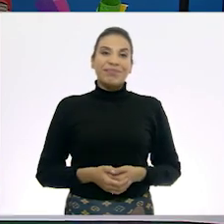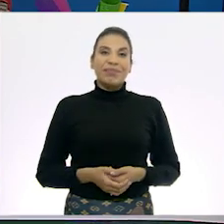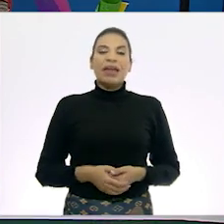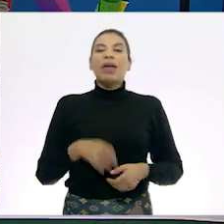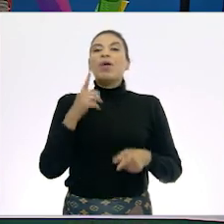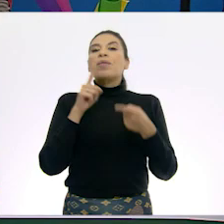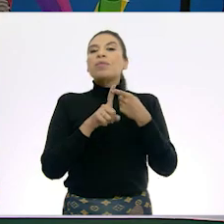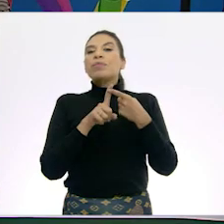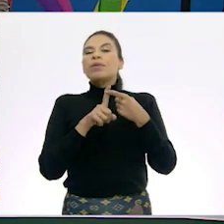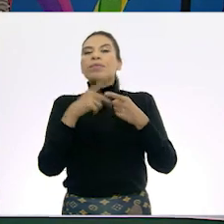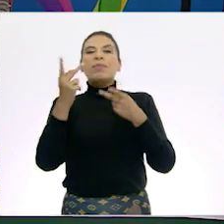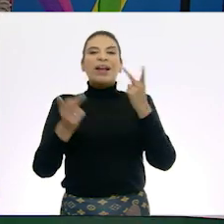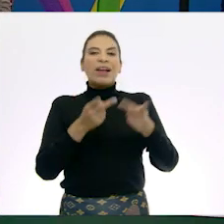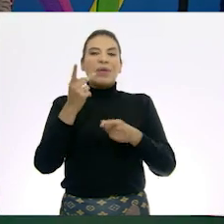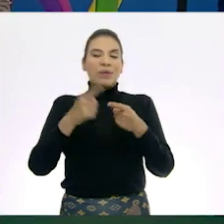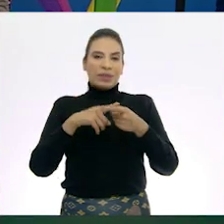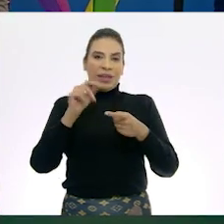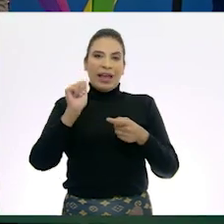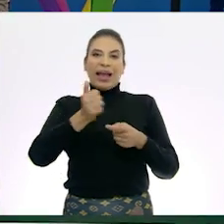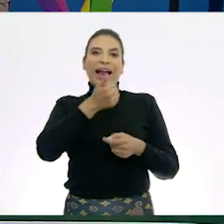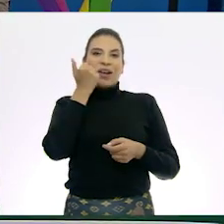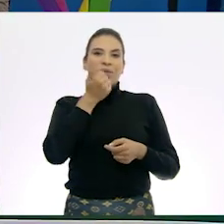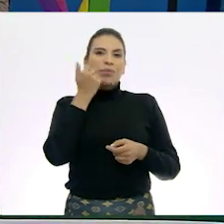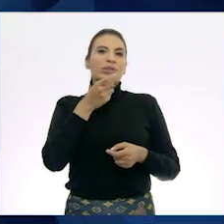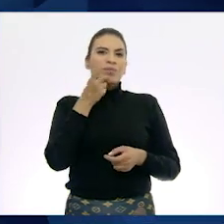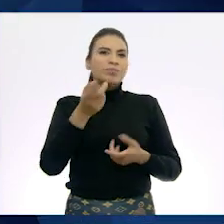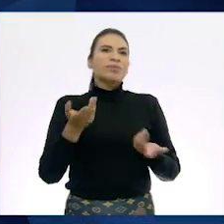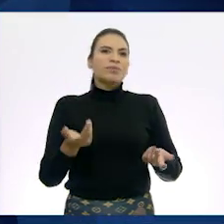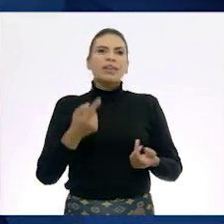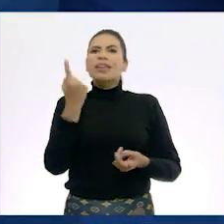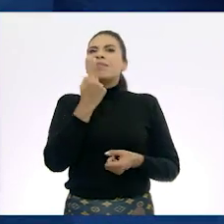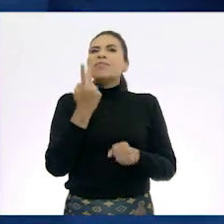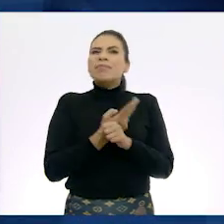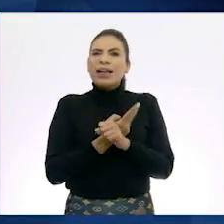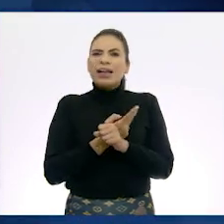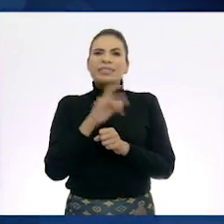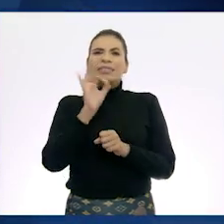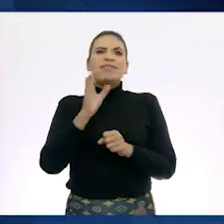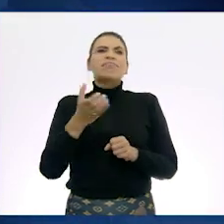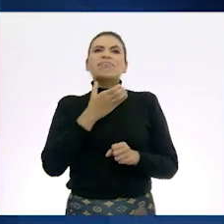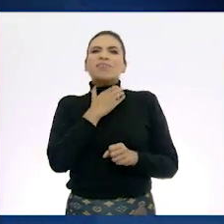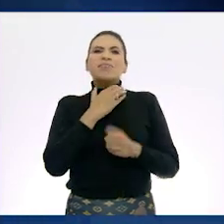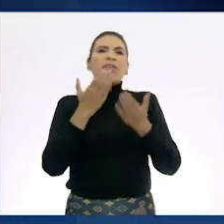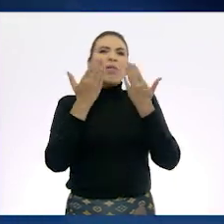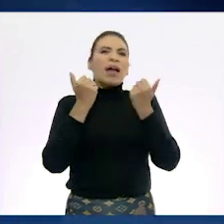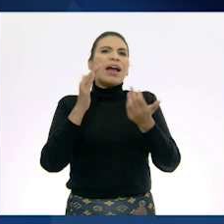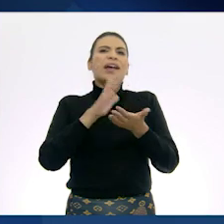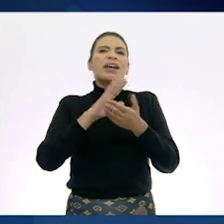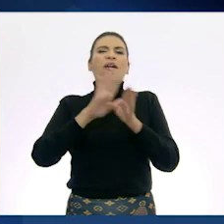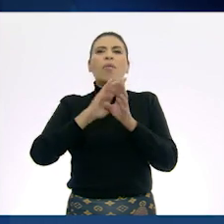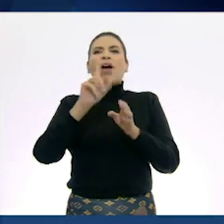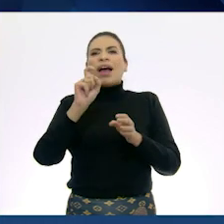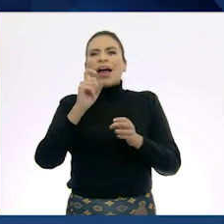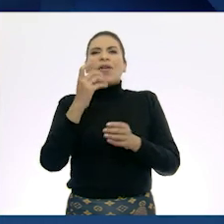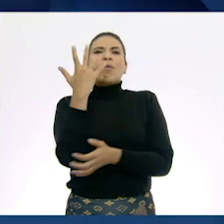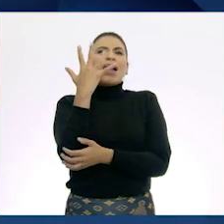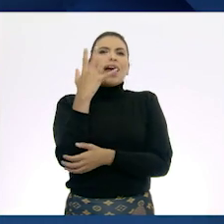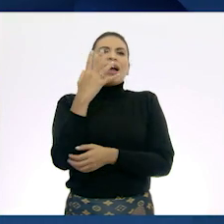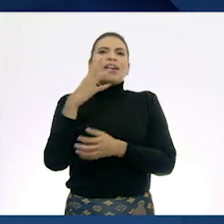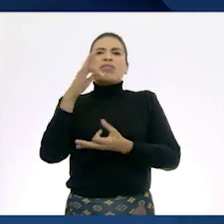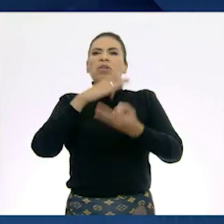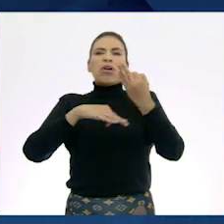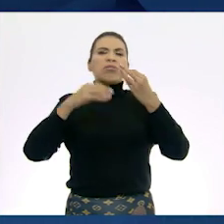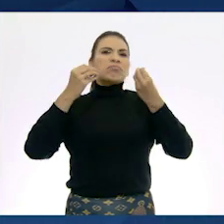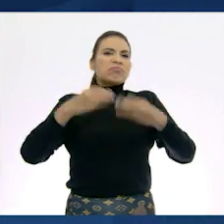La primera pregunta que nos mandan los alumnos es, ¿qué pasaría si se agotan los recursos naturales?